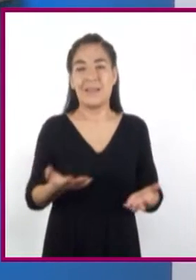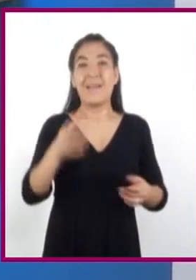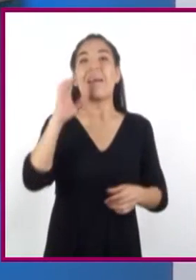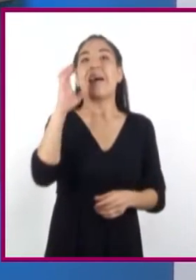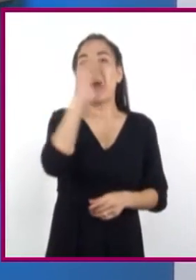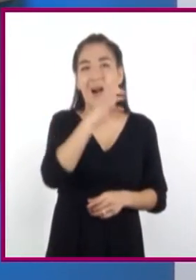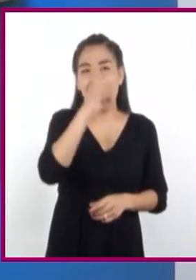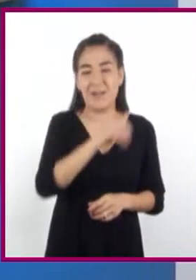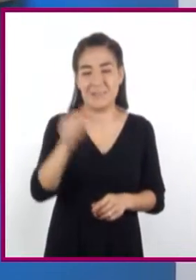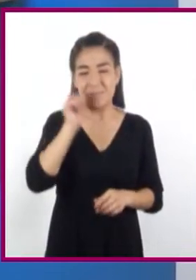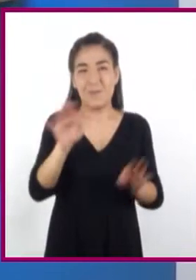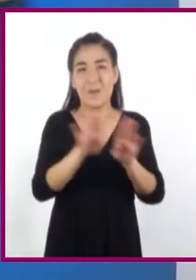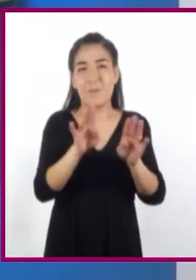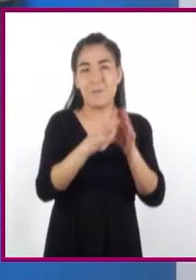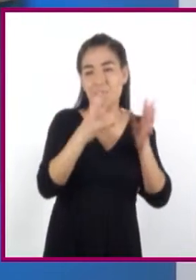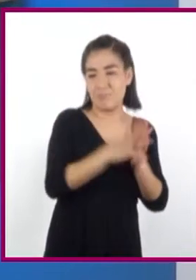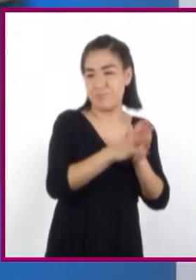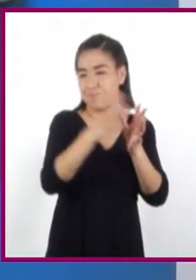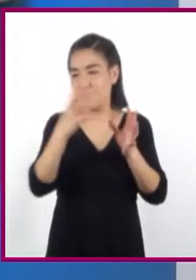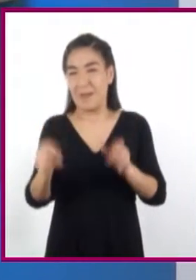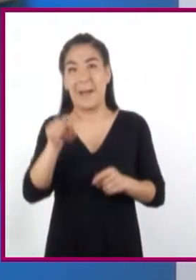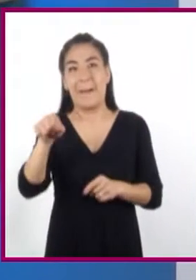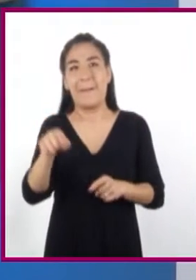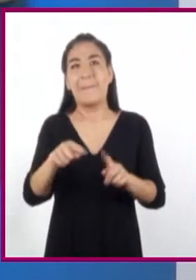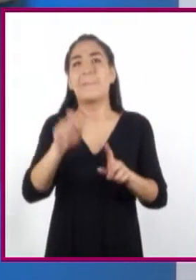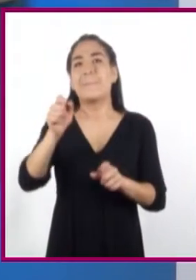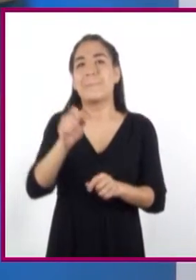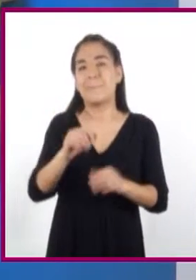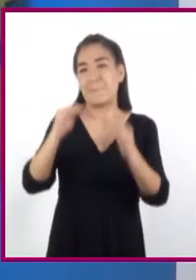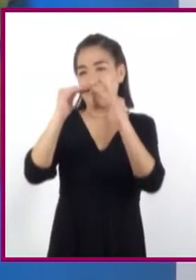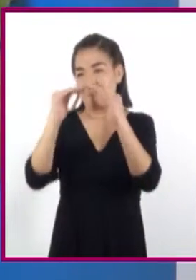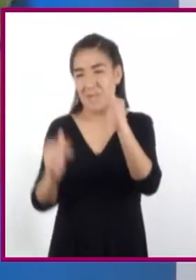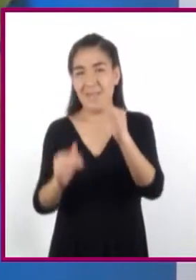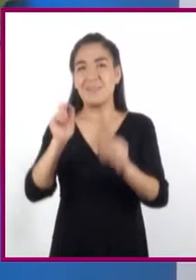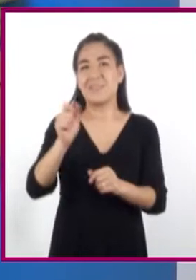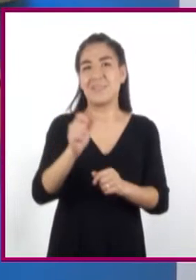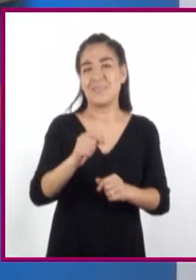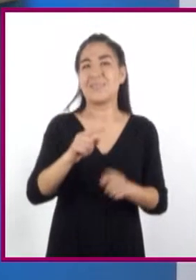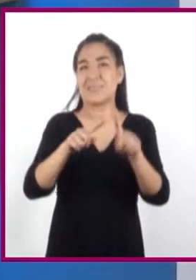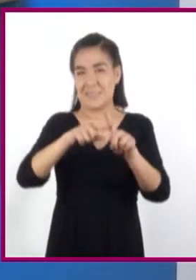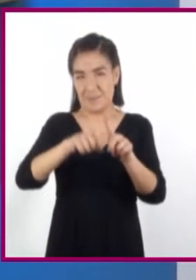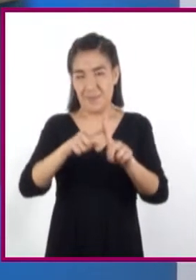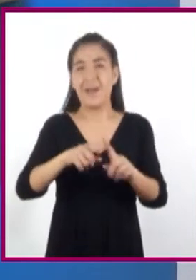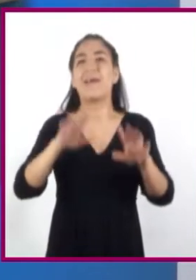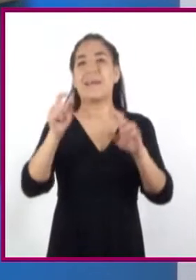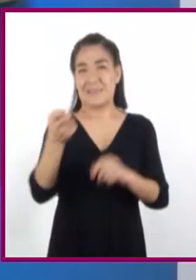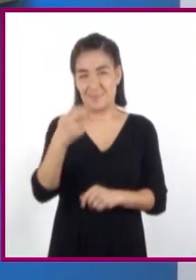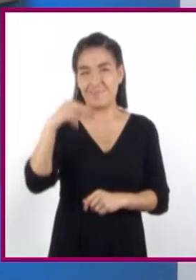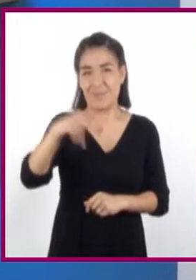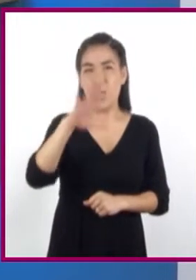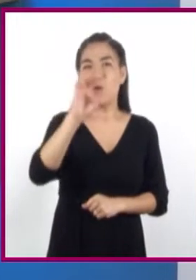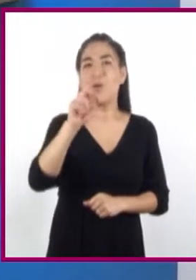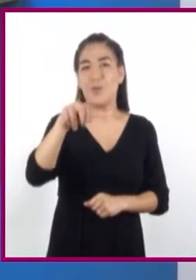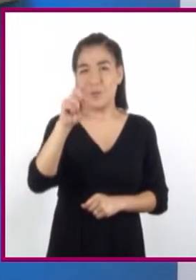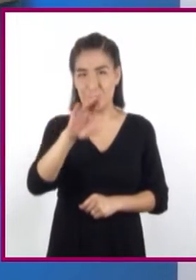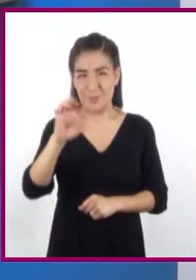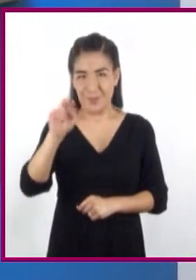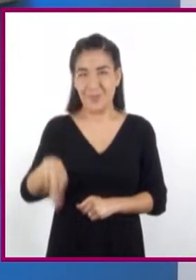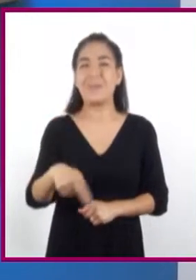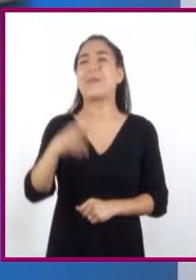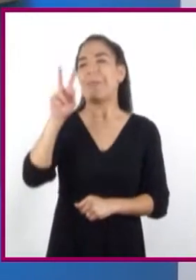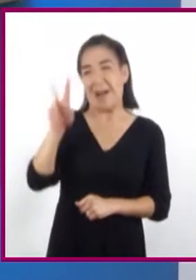calor pasará de cuerpo que tenga mayor temperatura al de menor temperatura. Eso es conducción, ¿verdad?